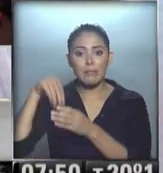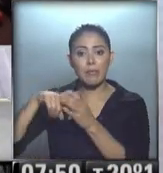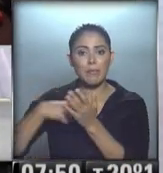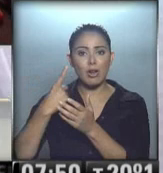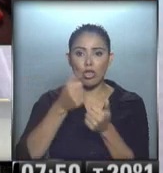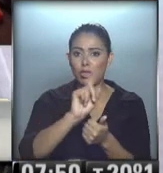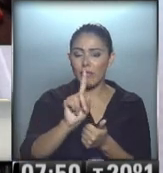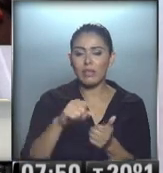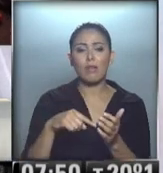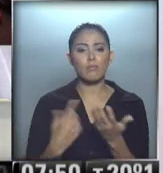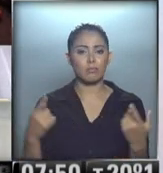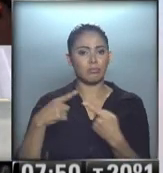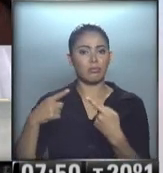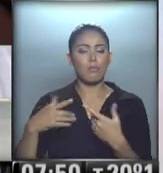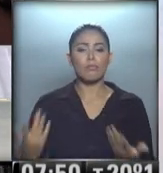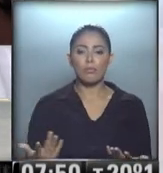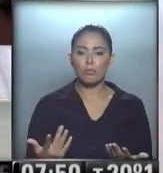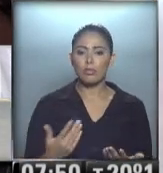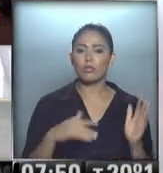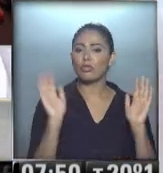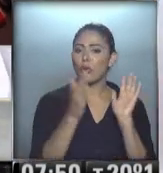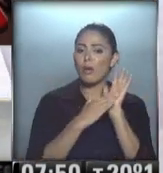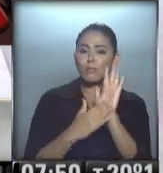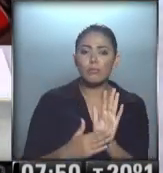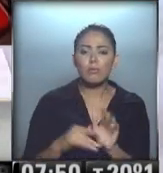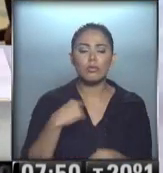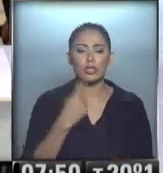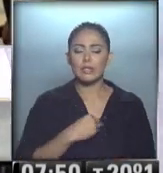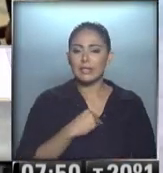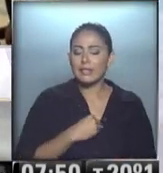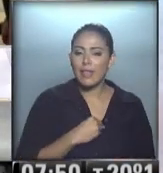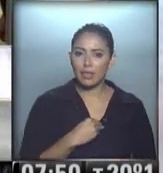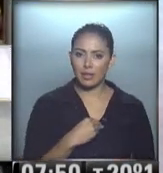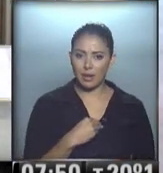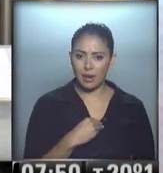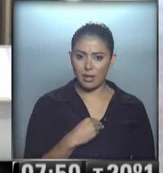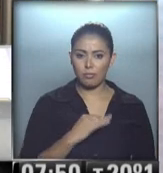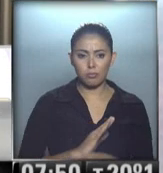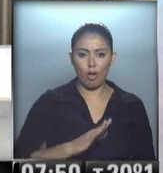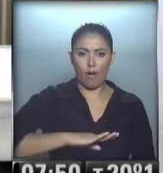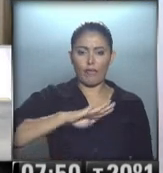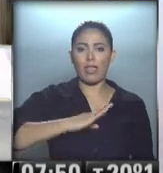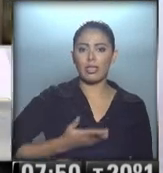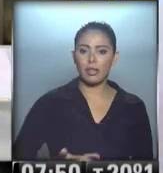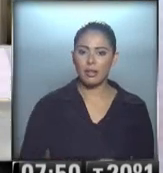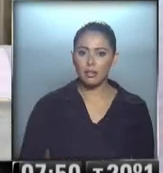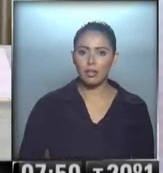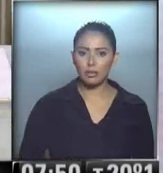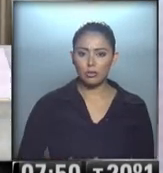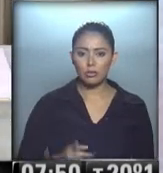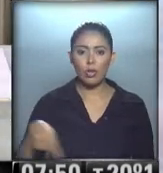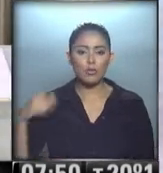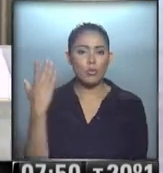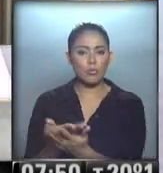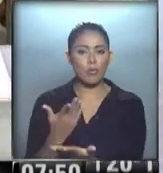que eso es una cuestión lesiva. Nos sentimos nosotros ofendidos con la